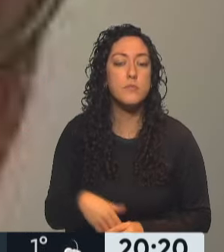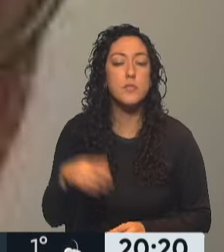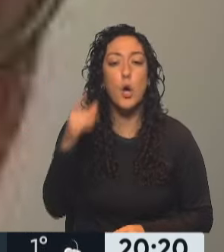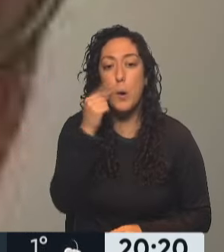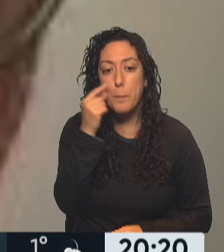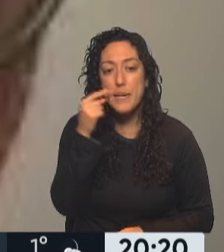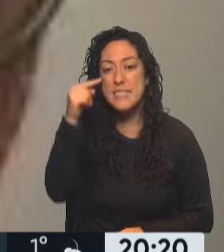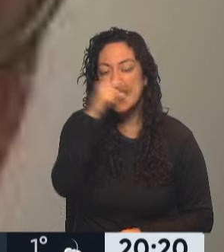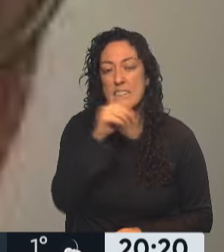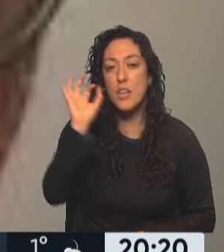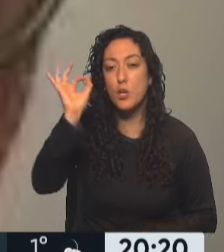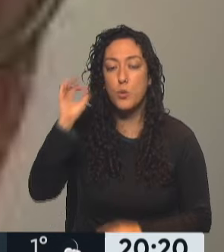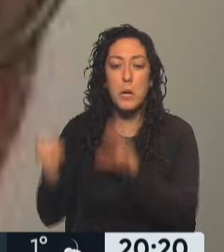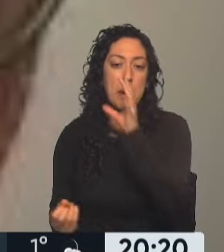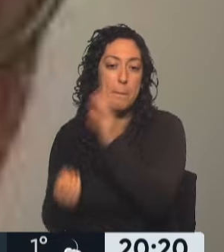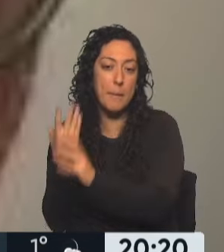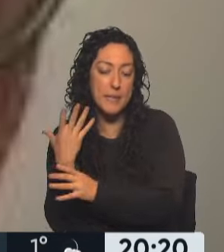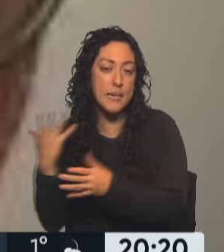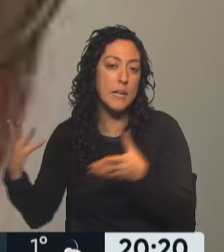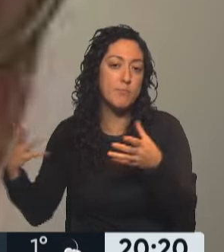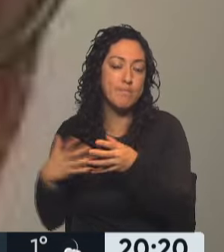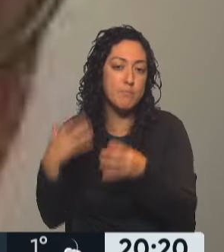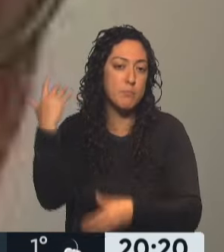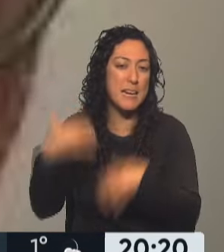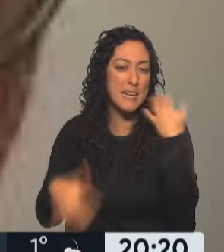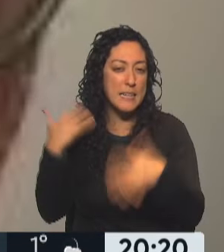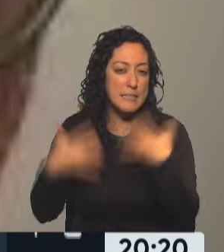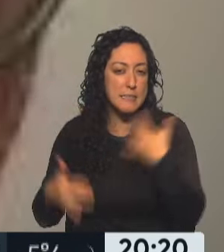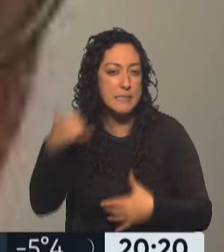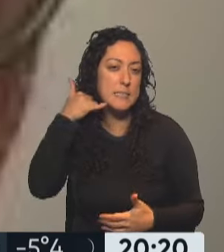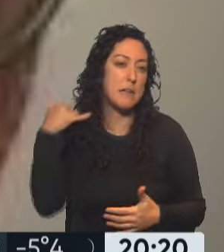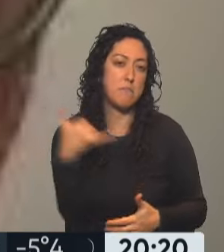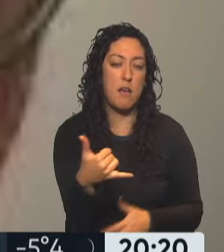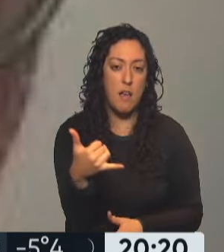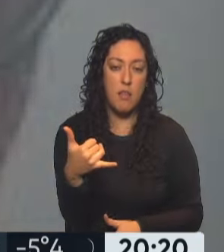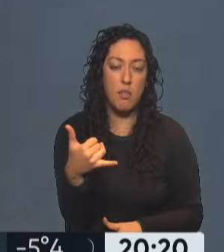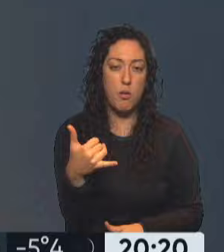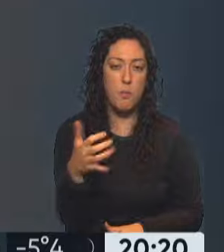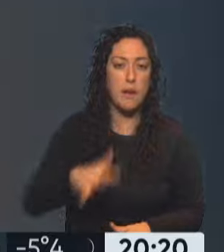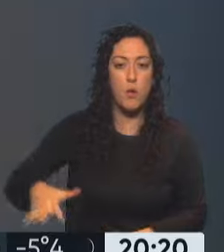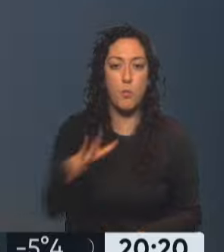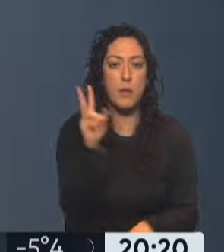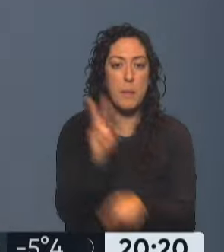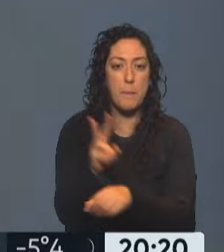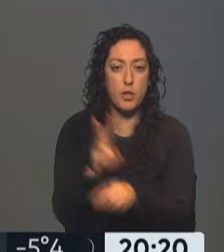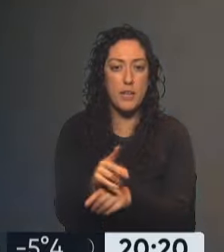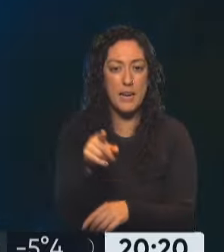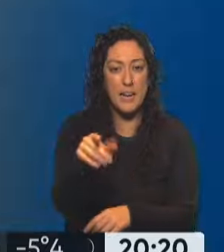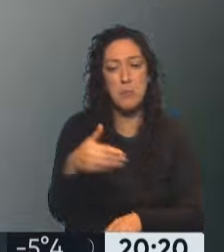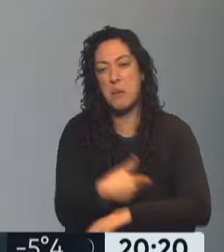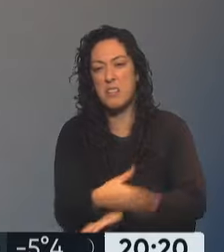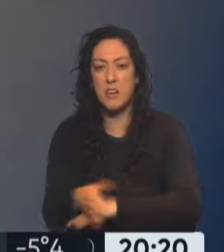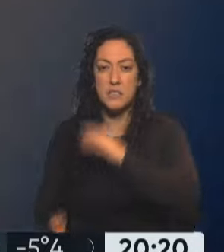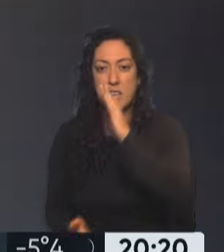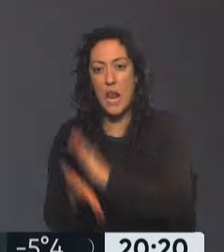7 de octubre un llamado del escuadrón de emergencia del kibutz para proteger a la comunidad. Salió, pero más tarde